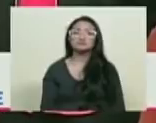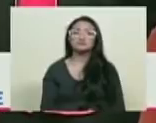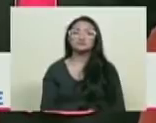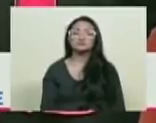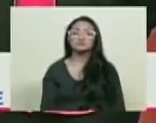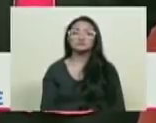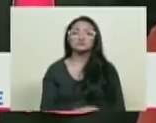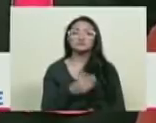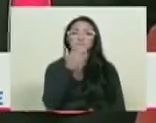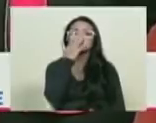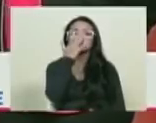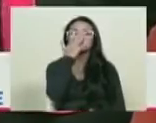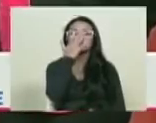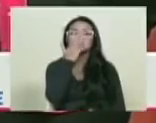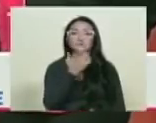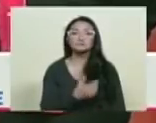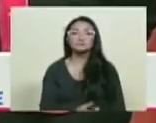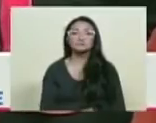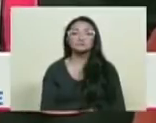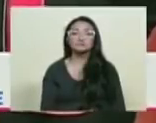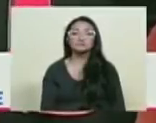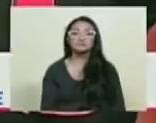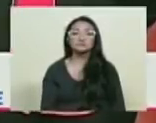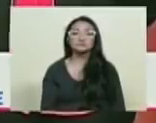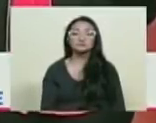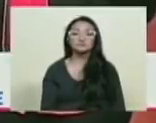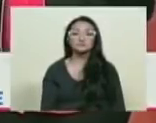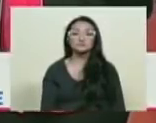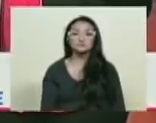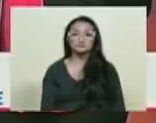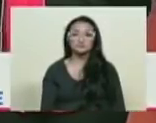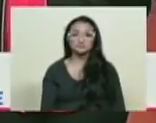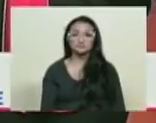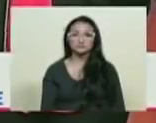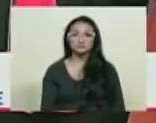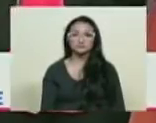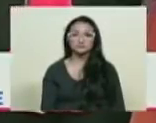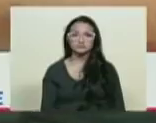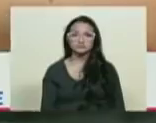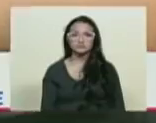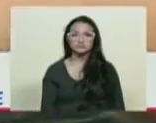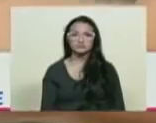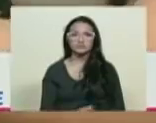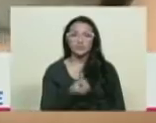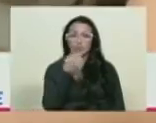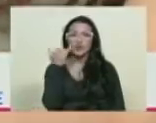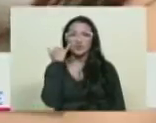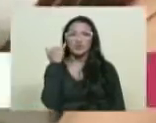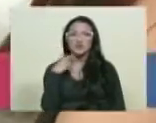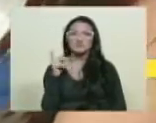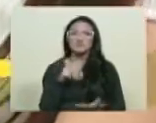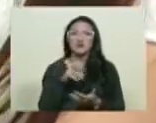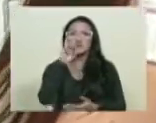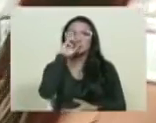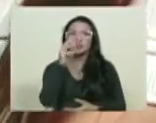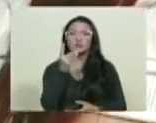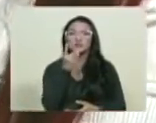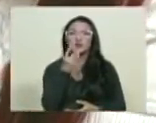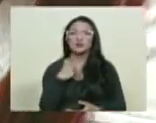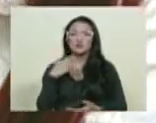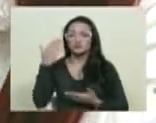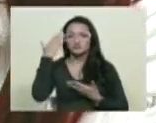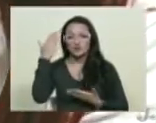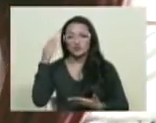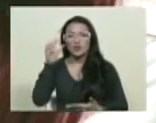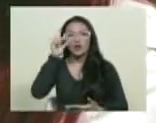que tú veas como estas ruedas de prensa surgen propuestas yo creo que es una buena idea porque quiero saludar a julio